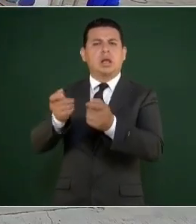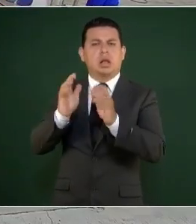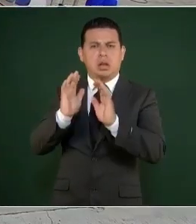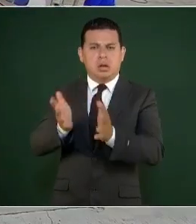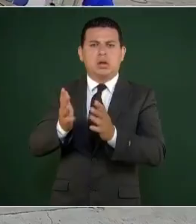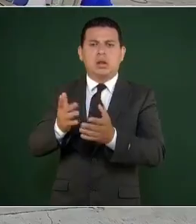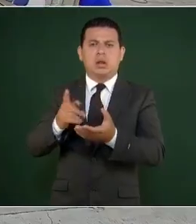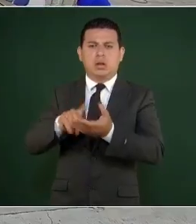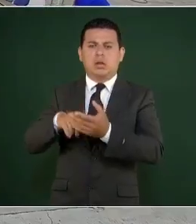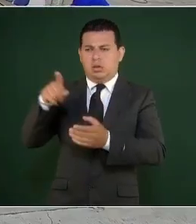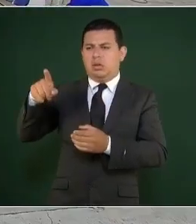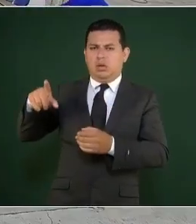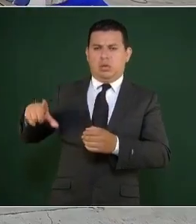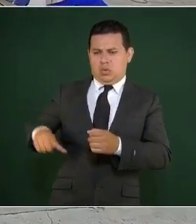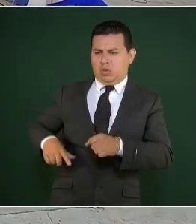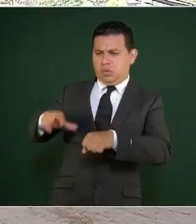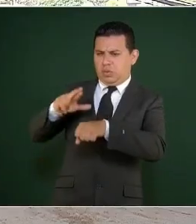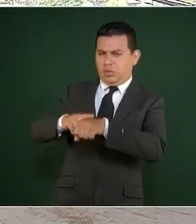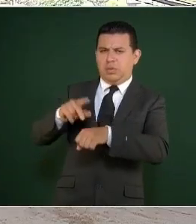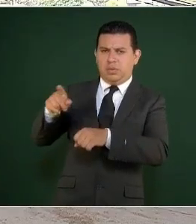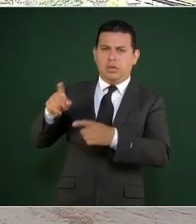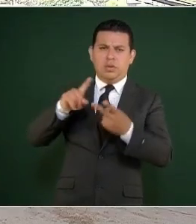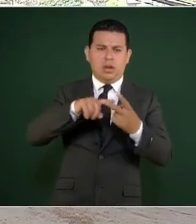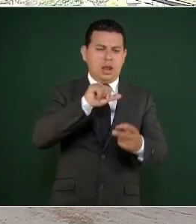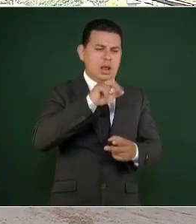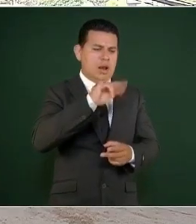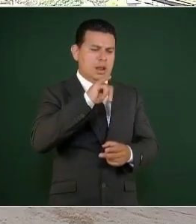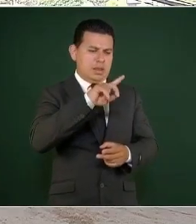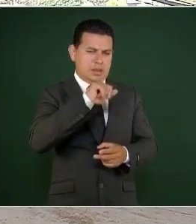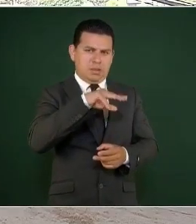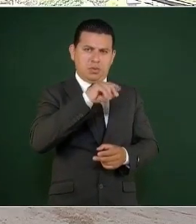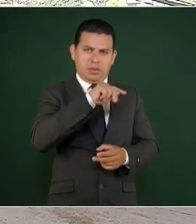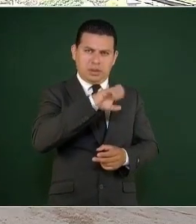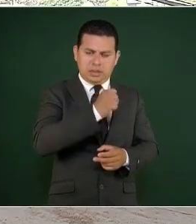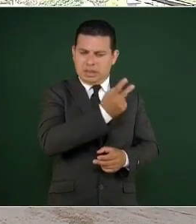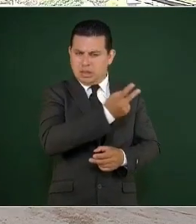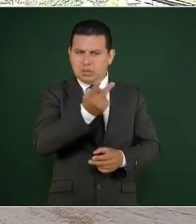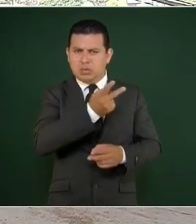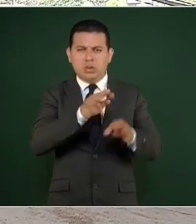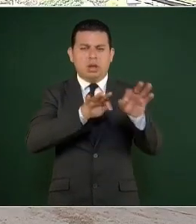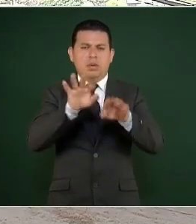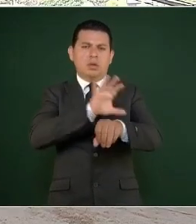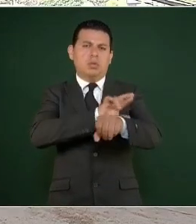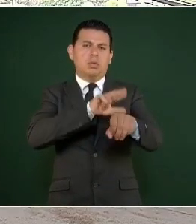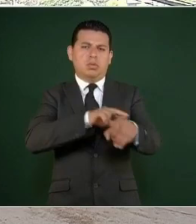El gobernador con Ariana Montiel van a hacer,